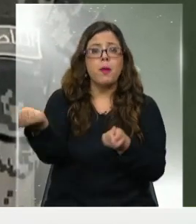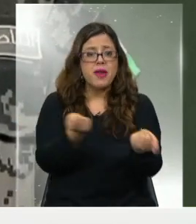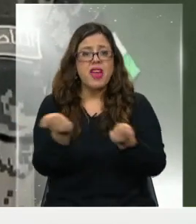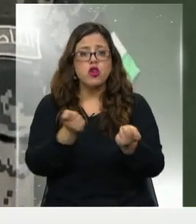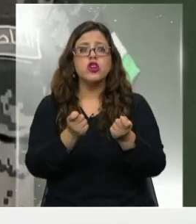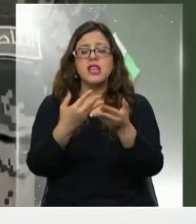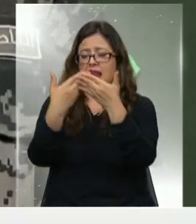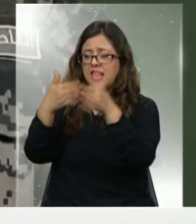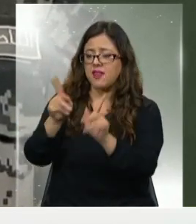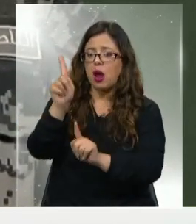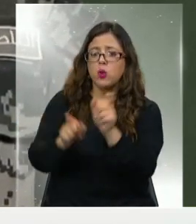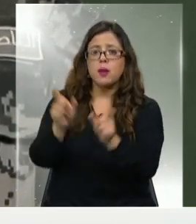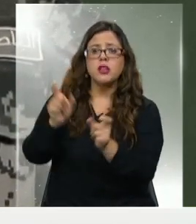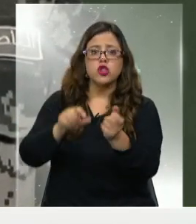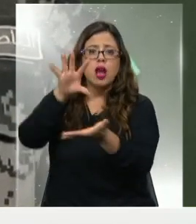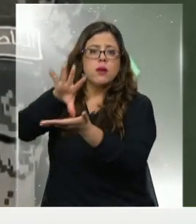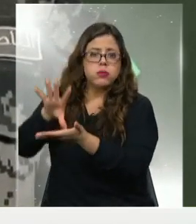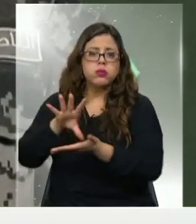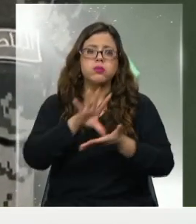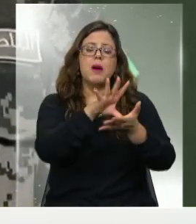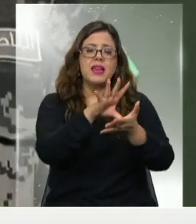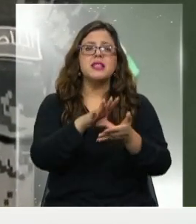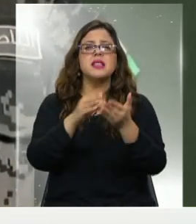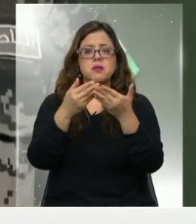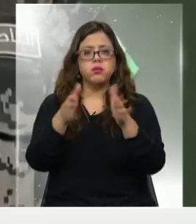rehenes extranjeros en los próximos días.